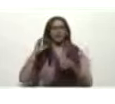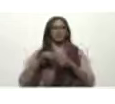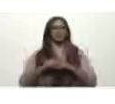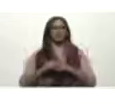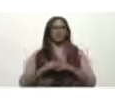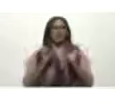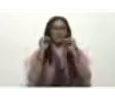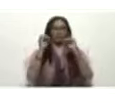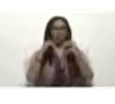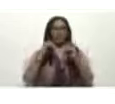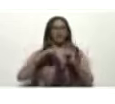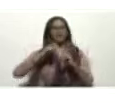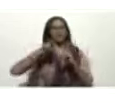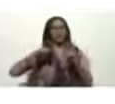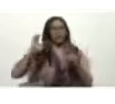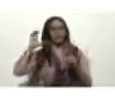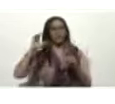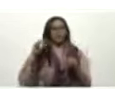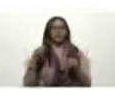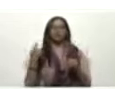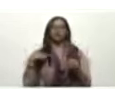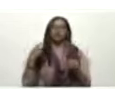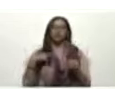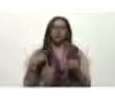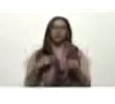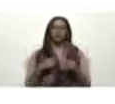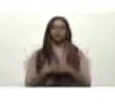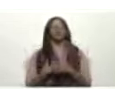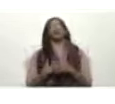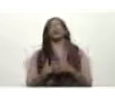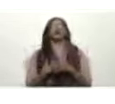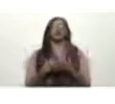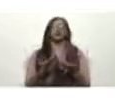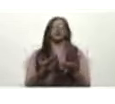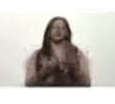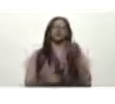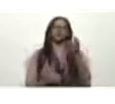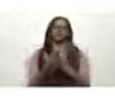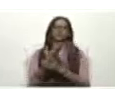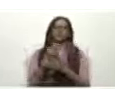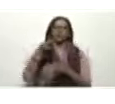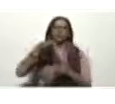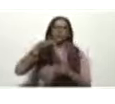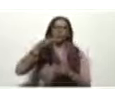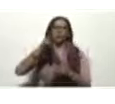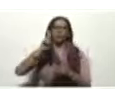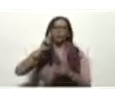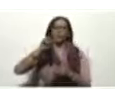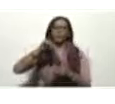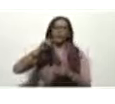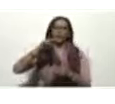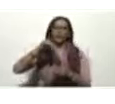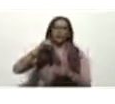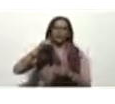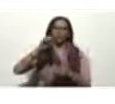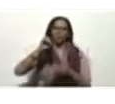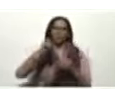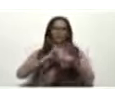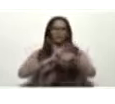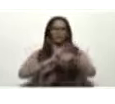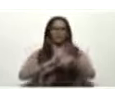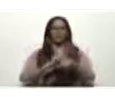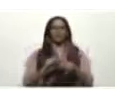La microscopía electrónica del país tuvo una cuna en el desarrollo y los aportes del doctor Humberto Fernández Morán, que hoy, por supuesto,